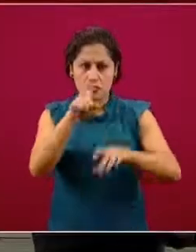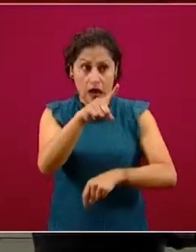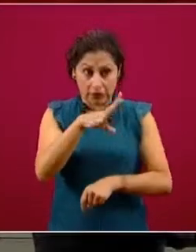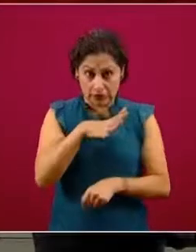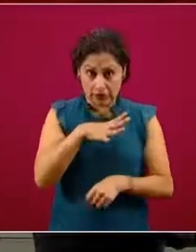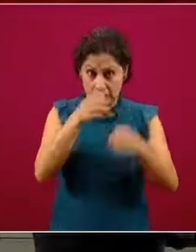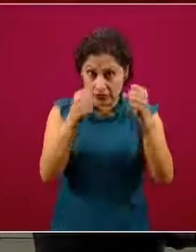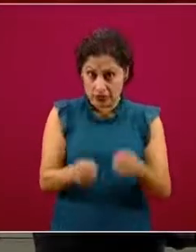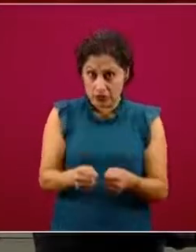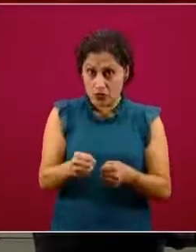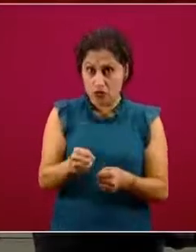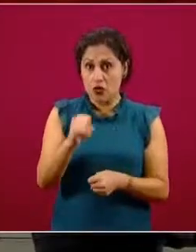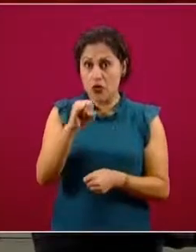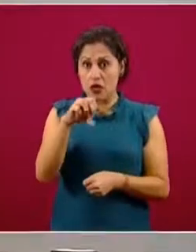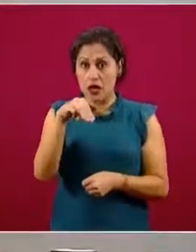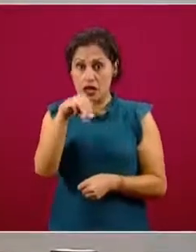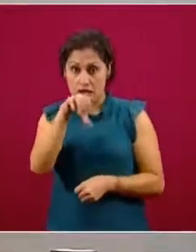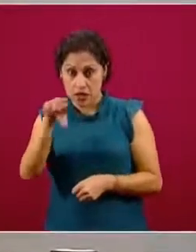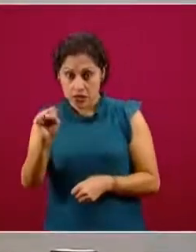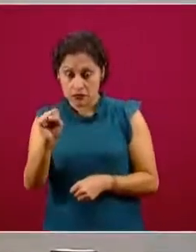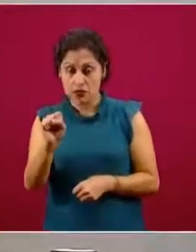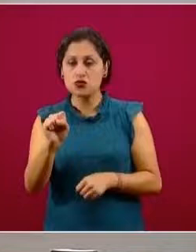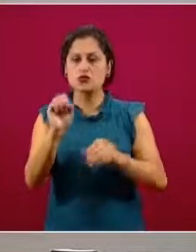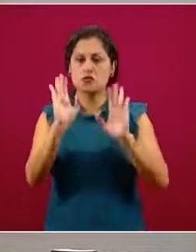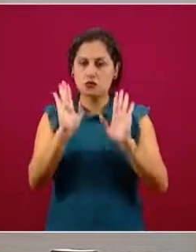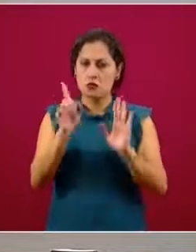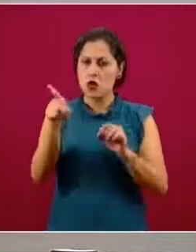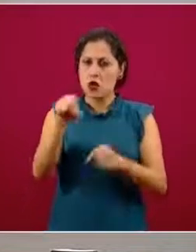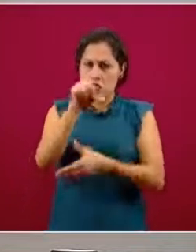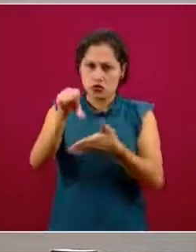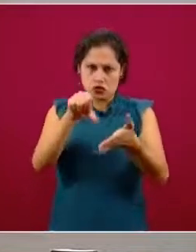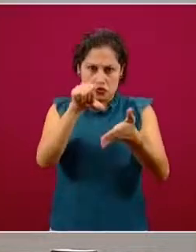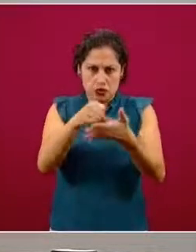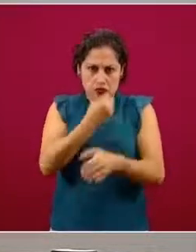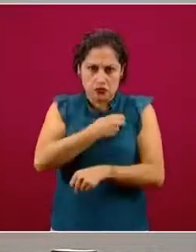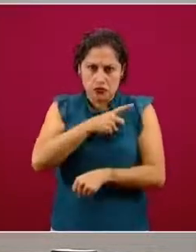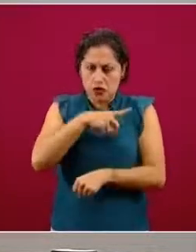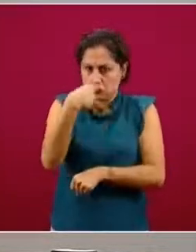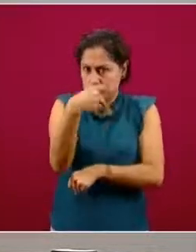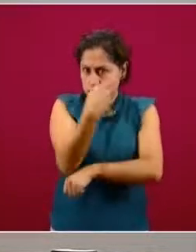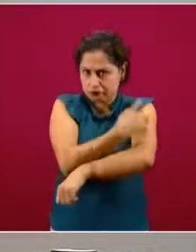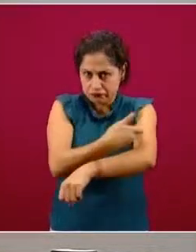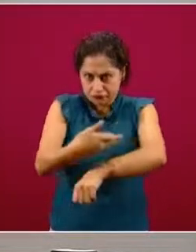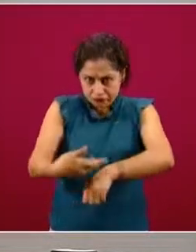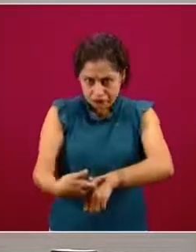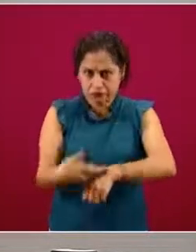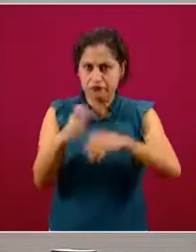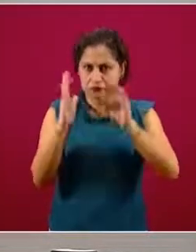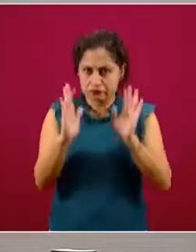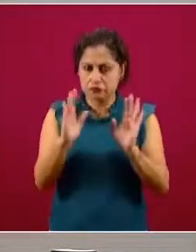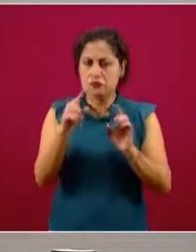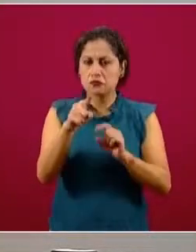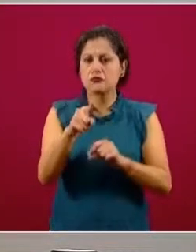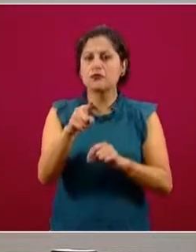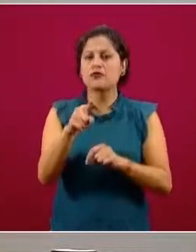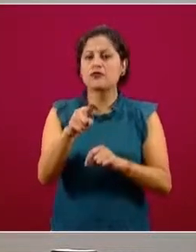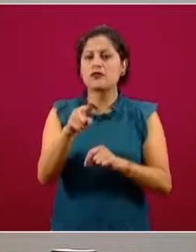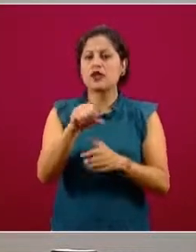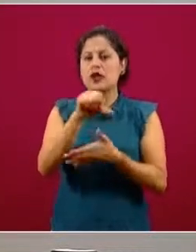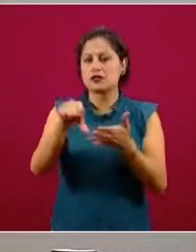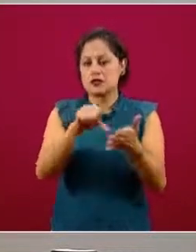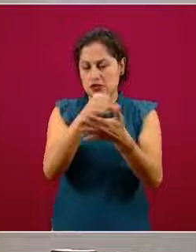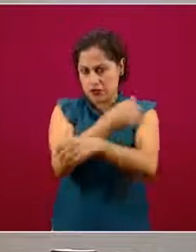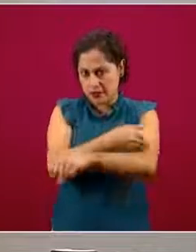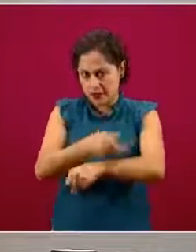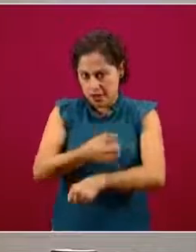aseguramiento, por ejemplo, en el IMSS, a la clínica, a la unidad de medicina familiar que le corresponde, si está en